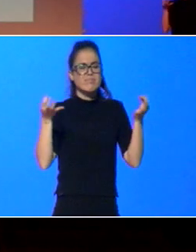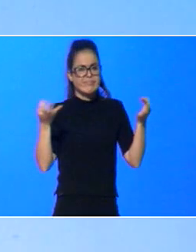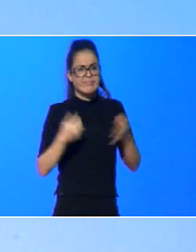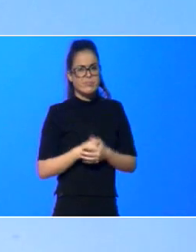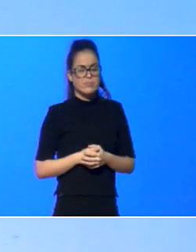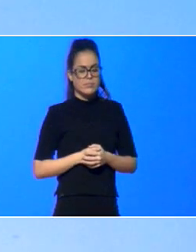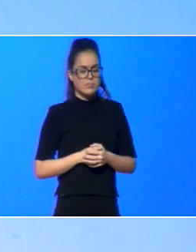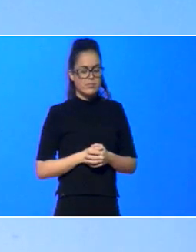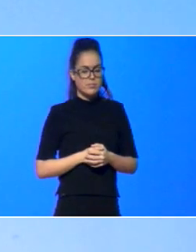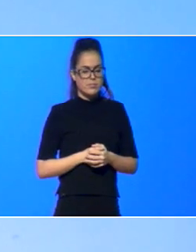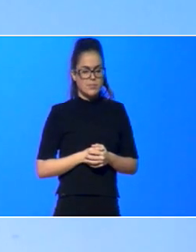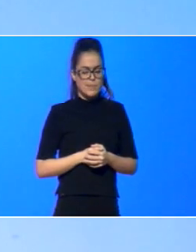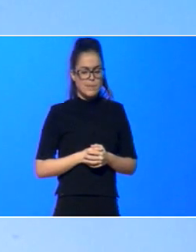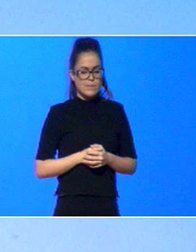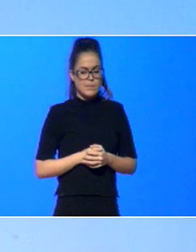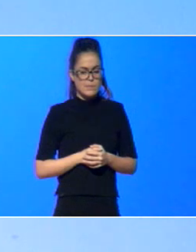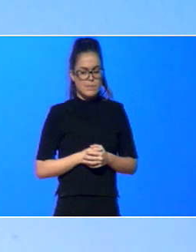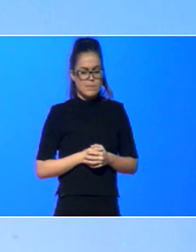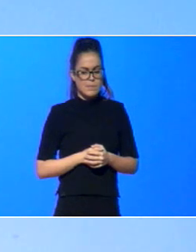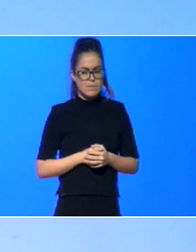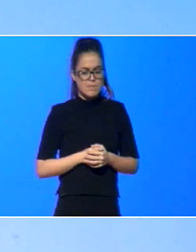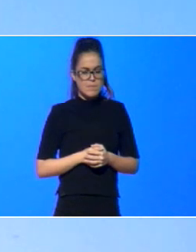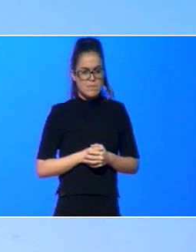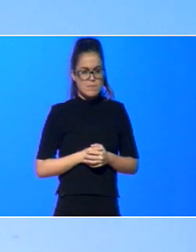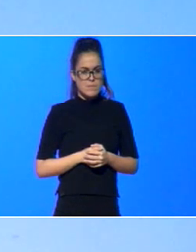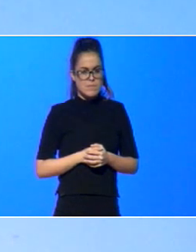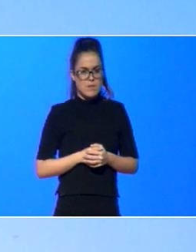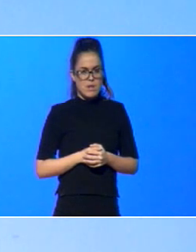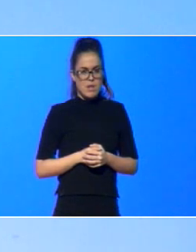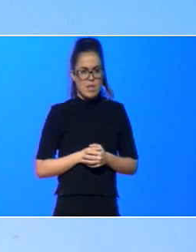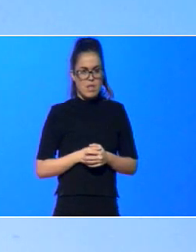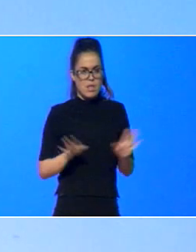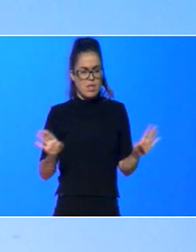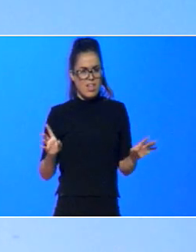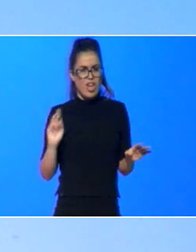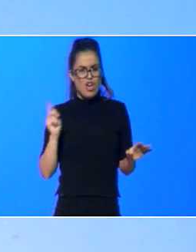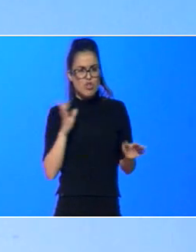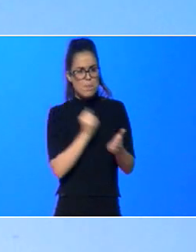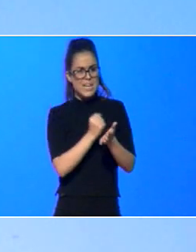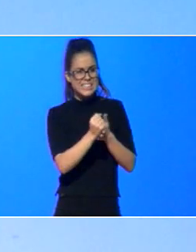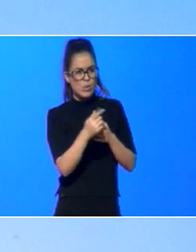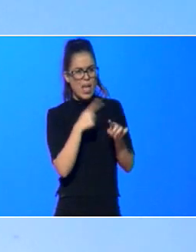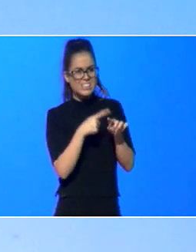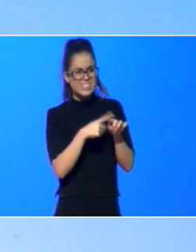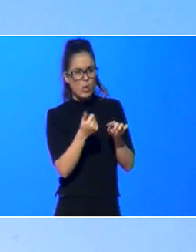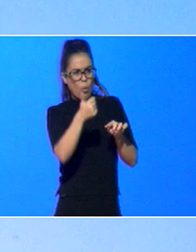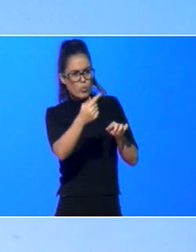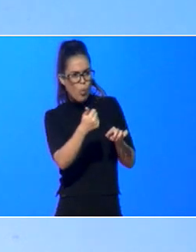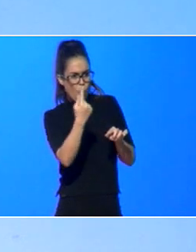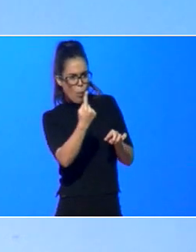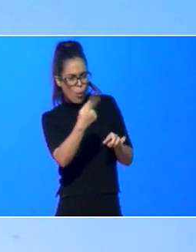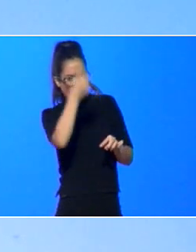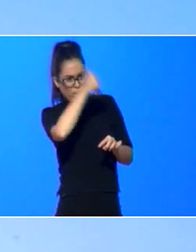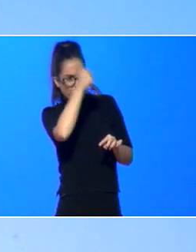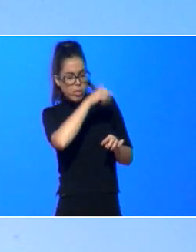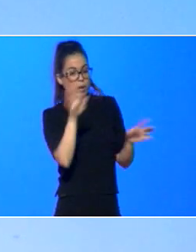diferenciar no admitir admitir solamente un sexo esto era discriminar y como discriminaban